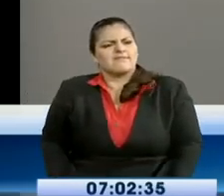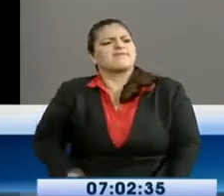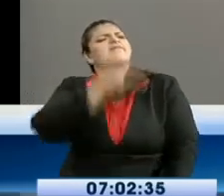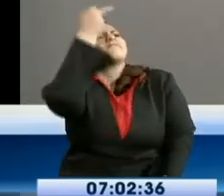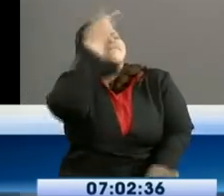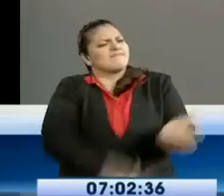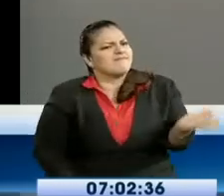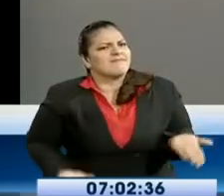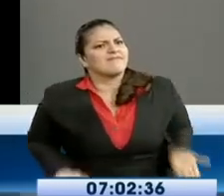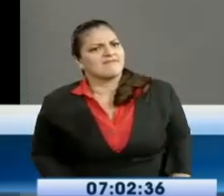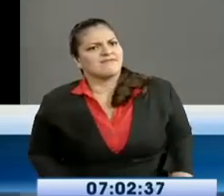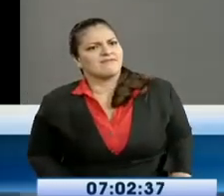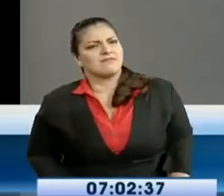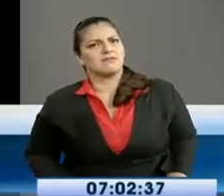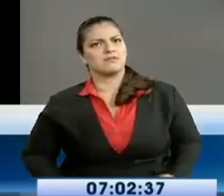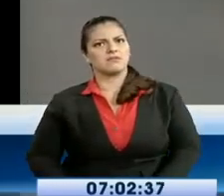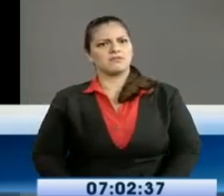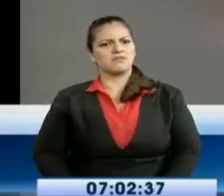te pasa?